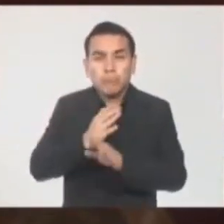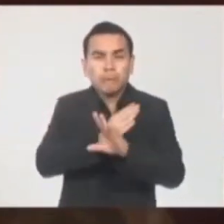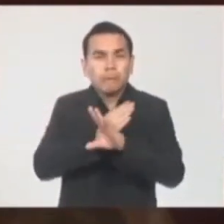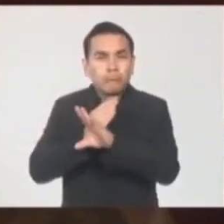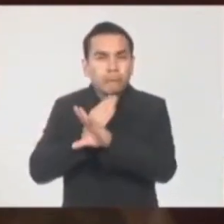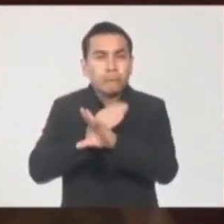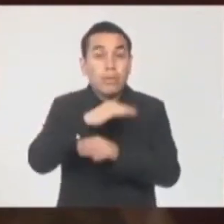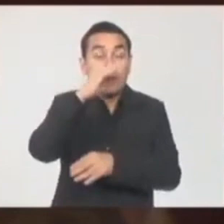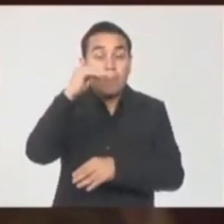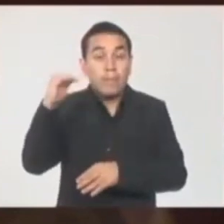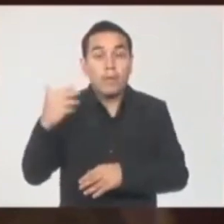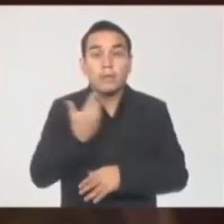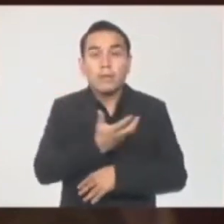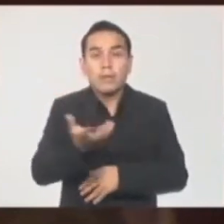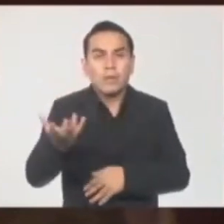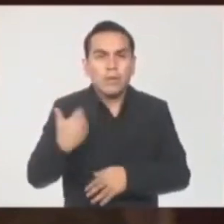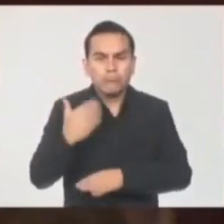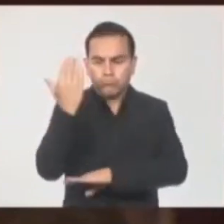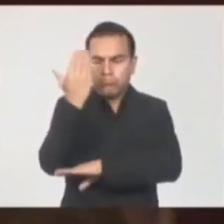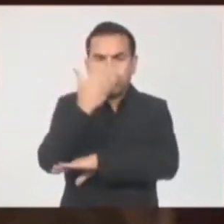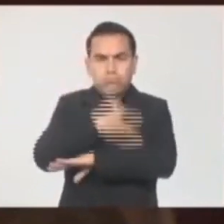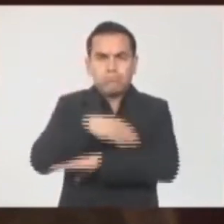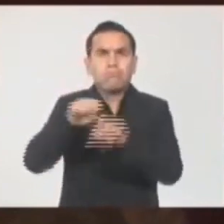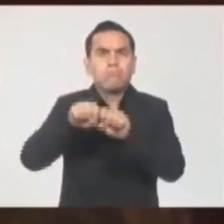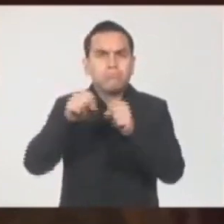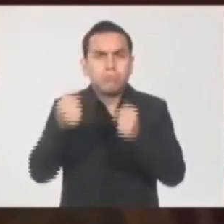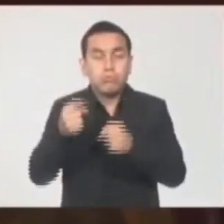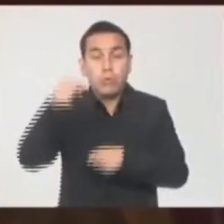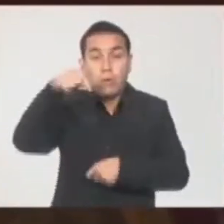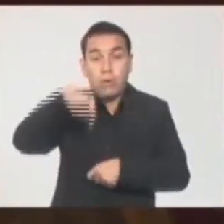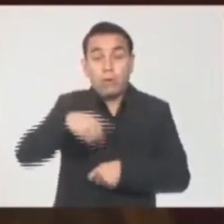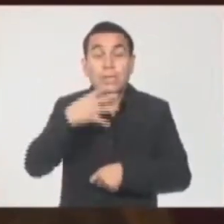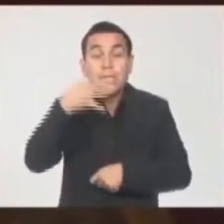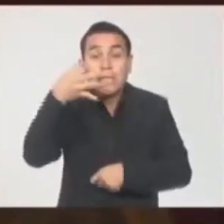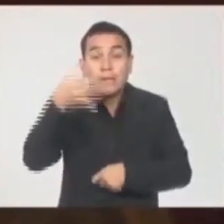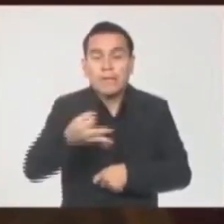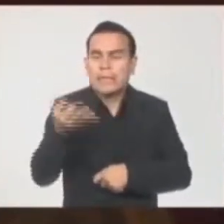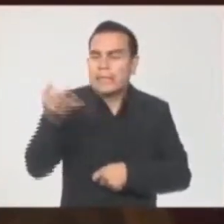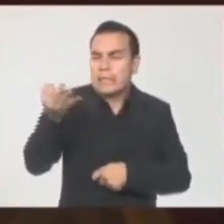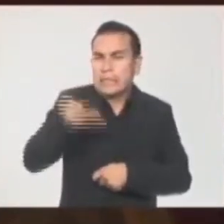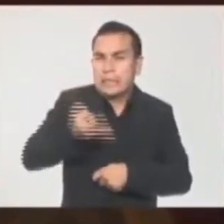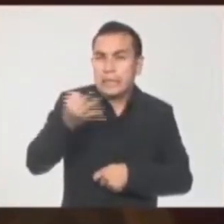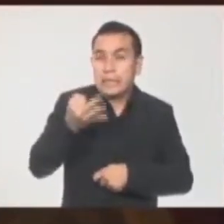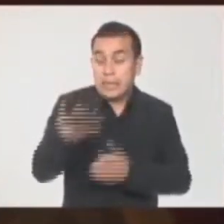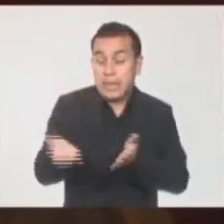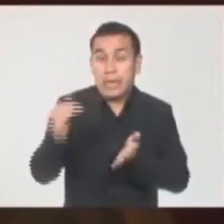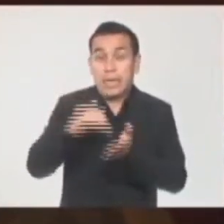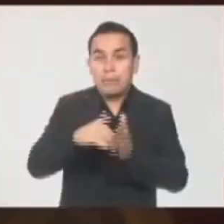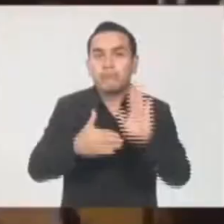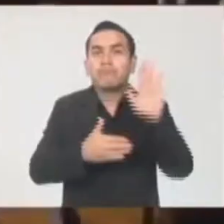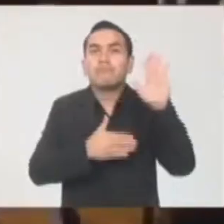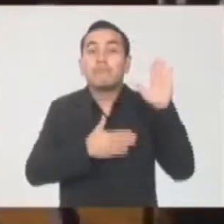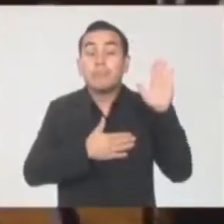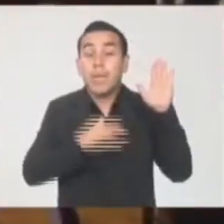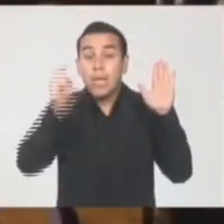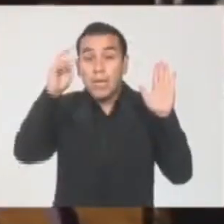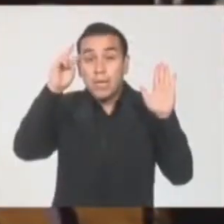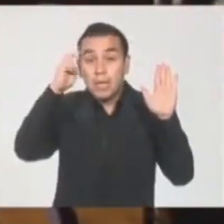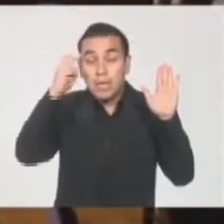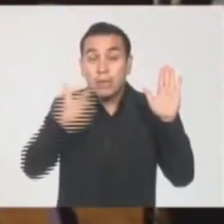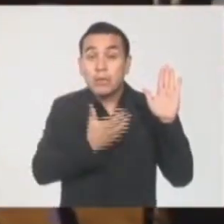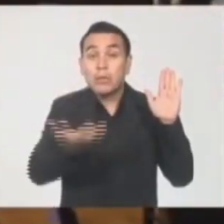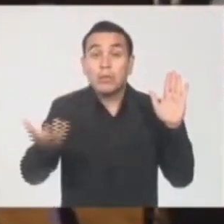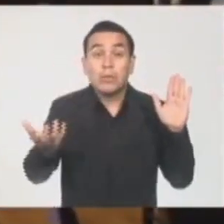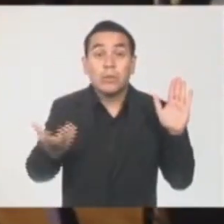todo enemigo, contra toda barrera. Hoy más que nunca necesitamos reafirmar ese juramento, porque si bien nos falta